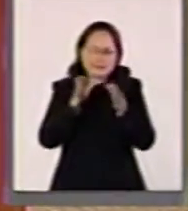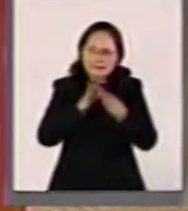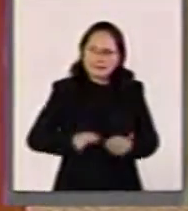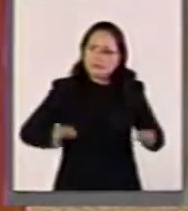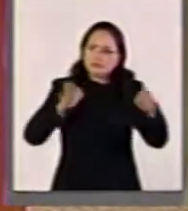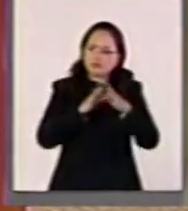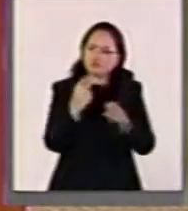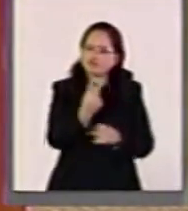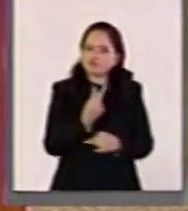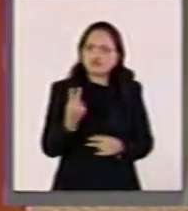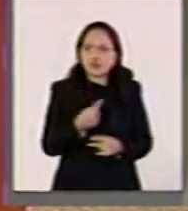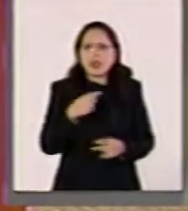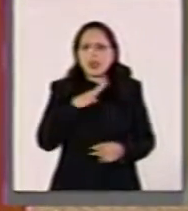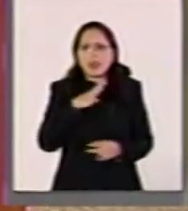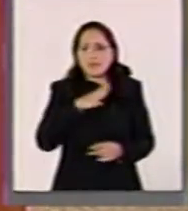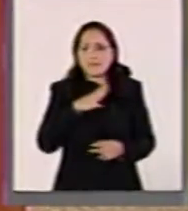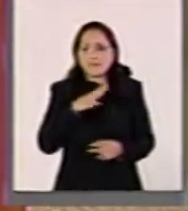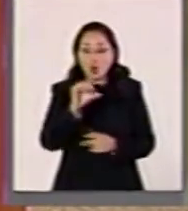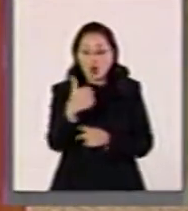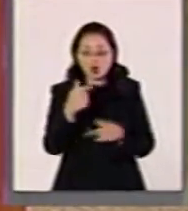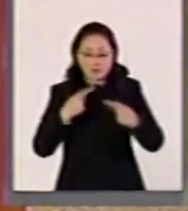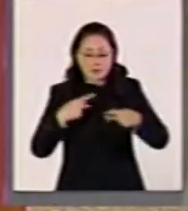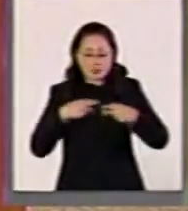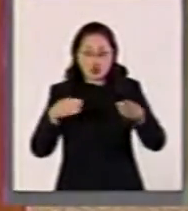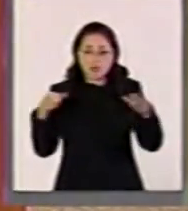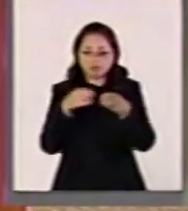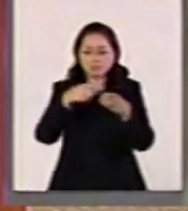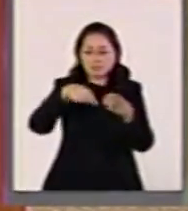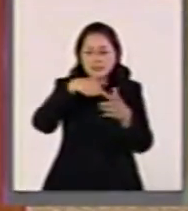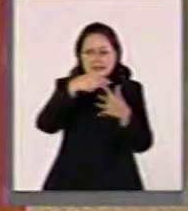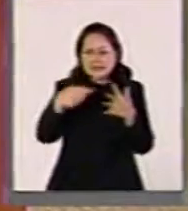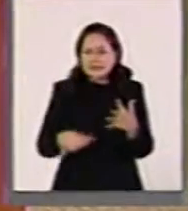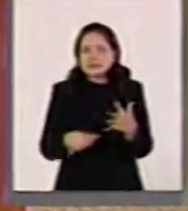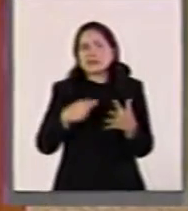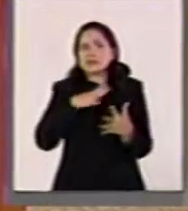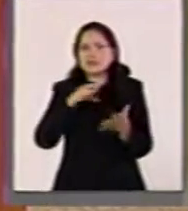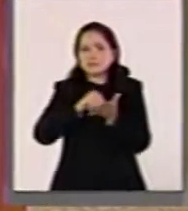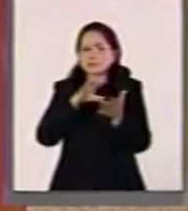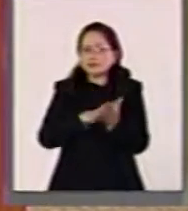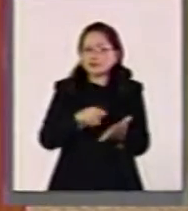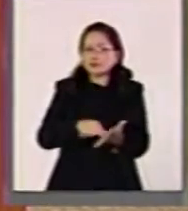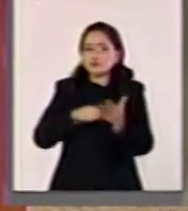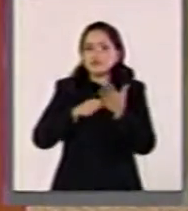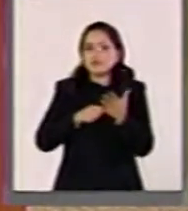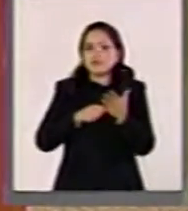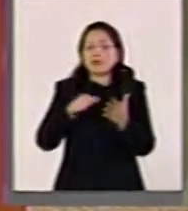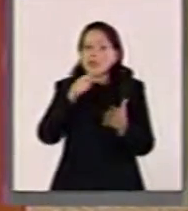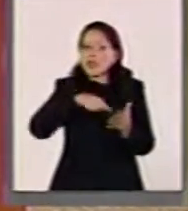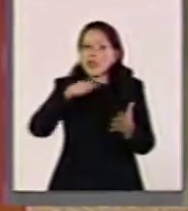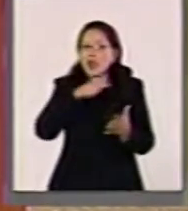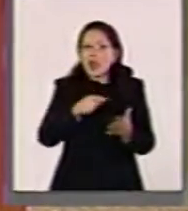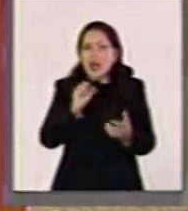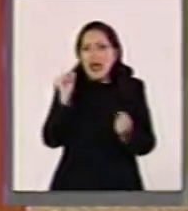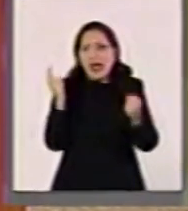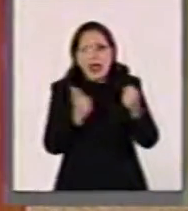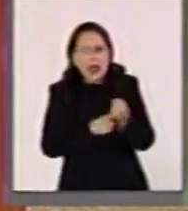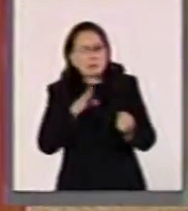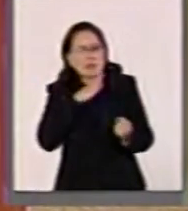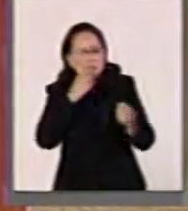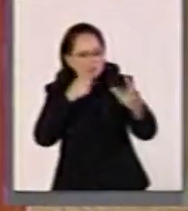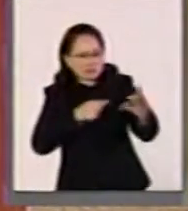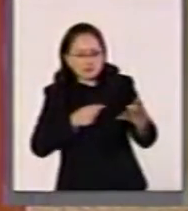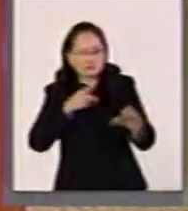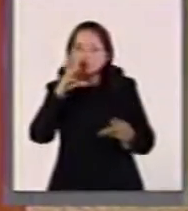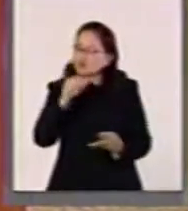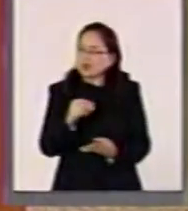destacadas. Francamente, ninguna de las 11 personalidades que se inscribieron tienen ningún demérito, sino todo